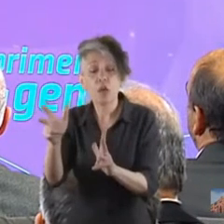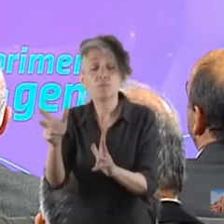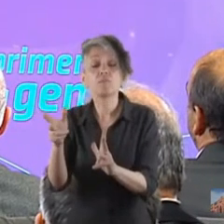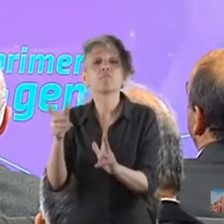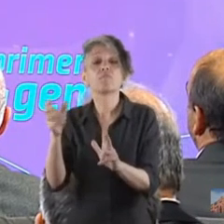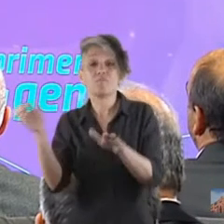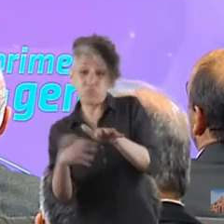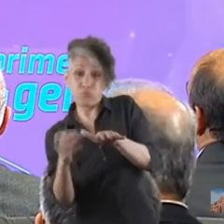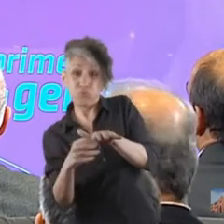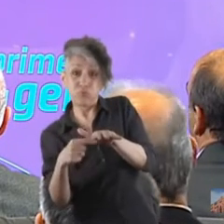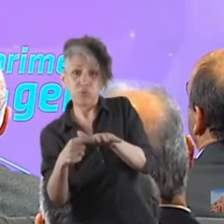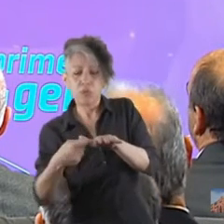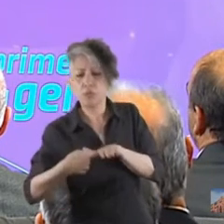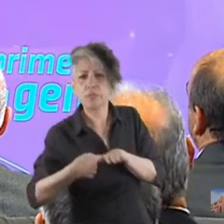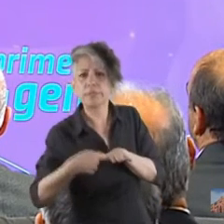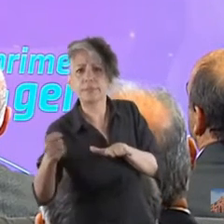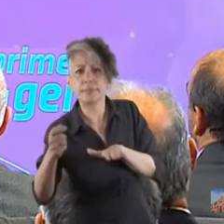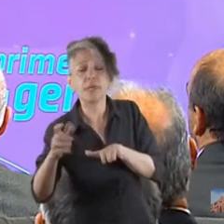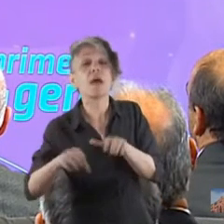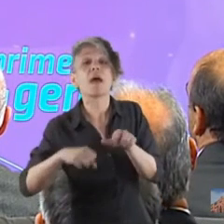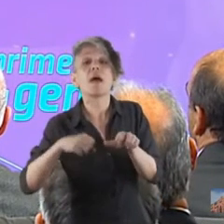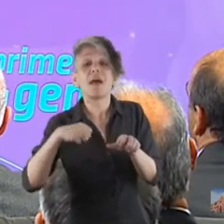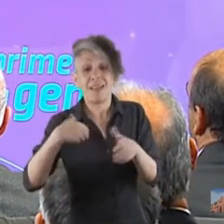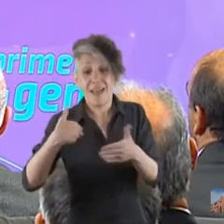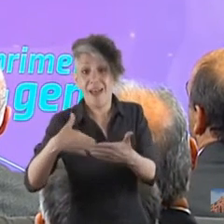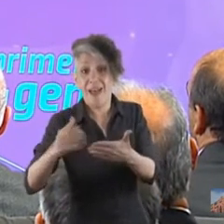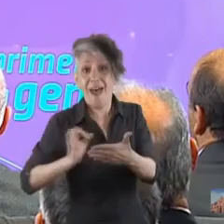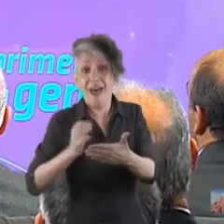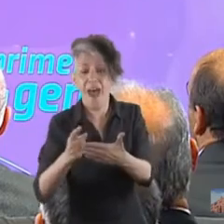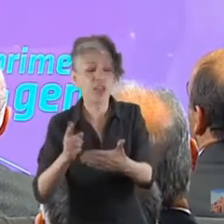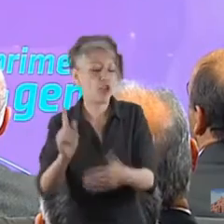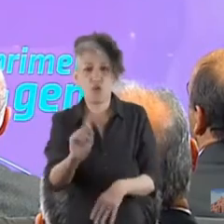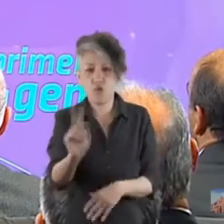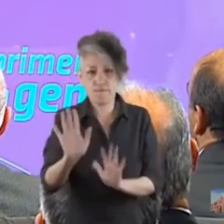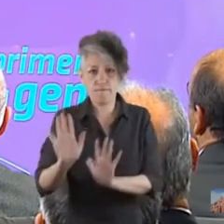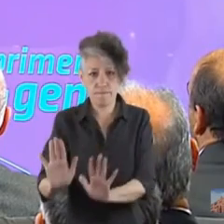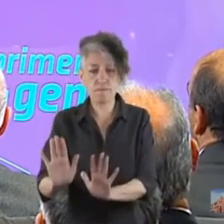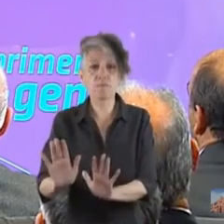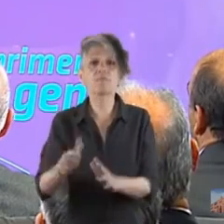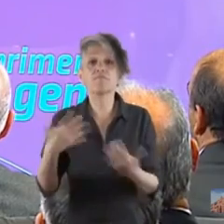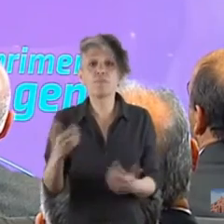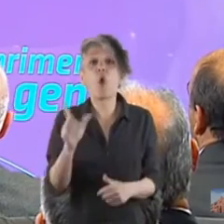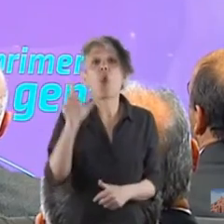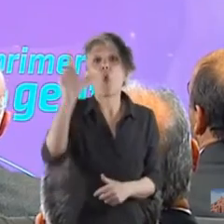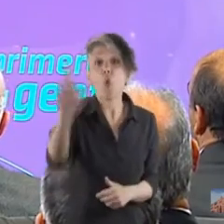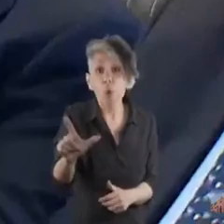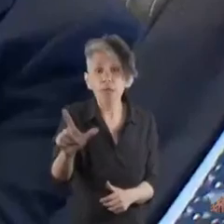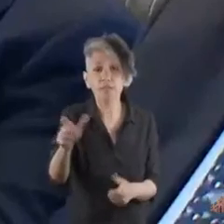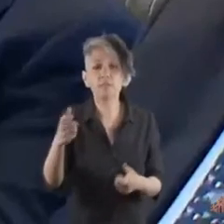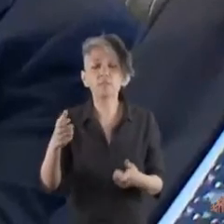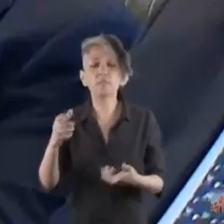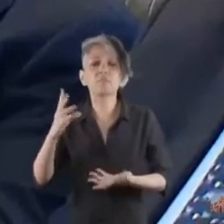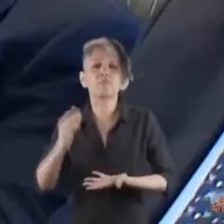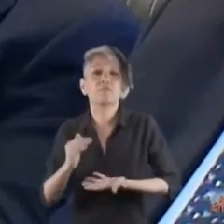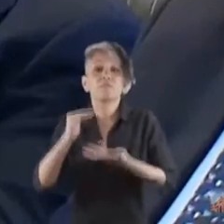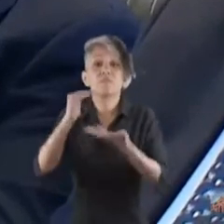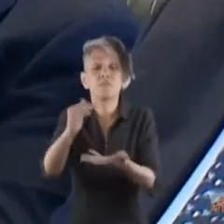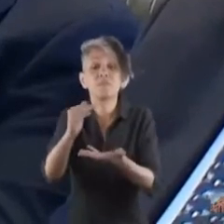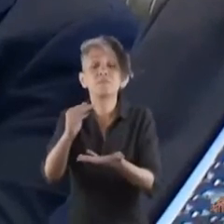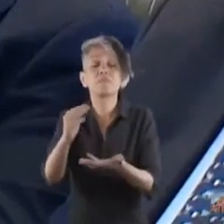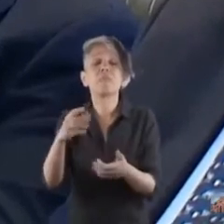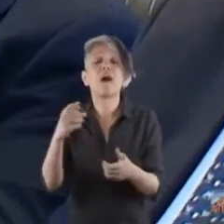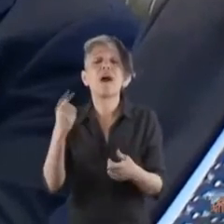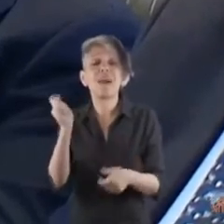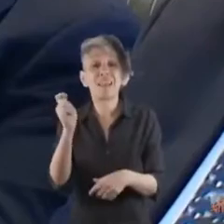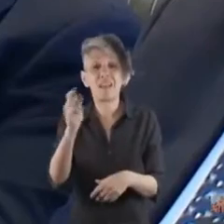del tesoro para lo que resta del año asimismo el día lunes se hará un reintegro por 10 mil millones al banco central